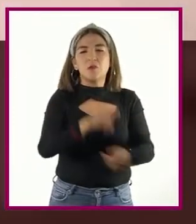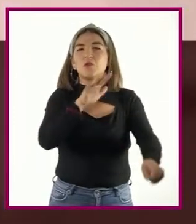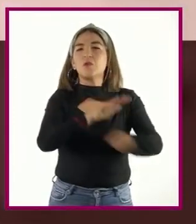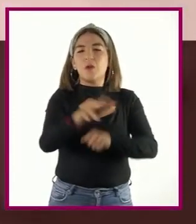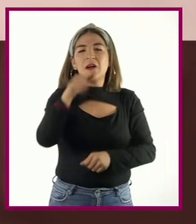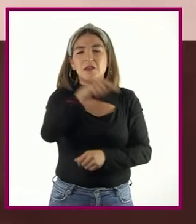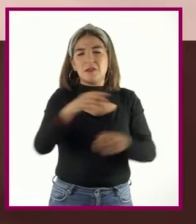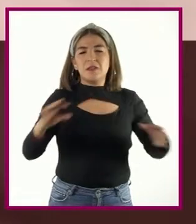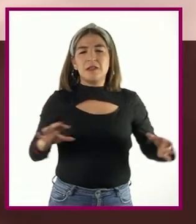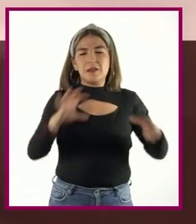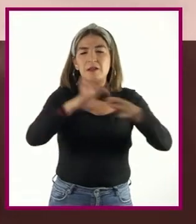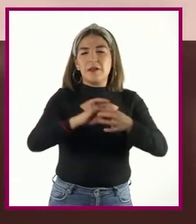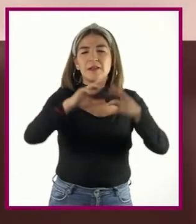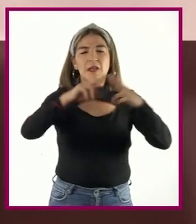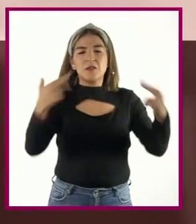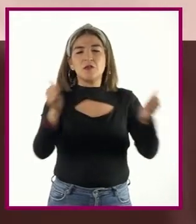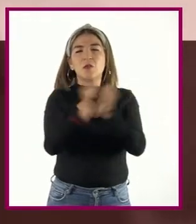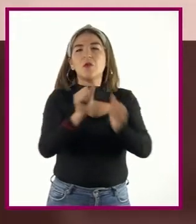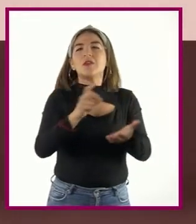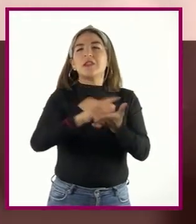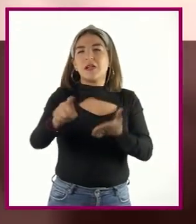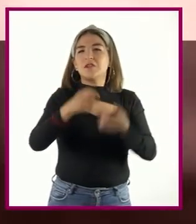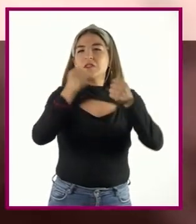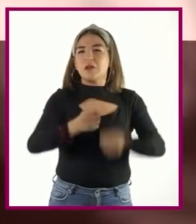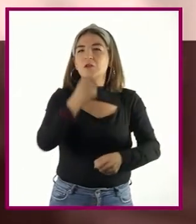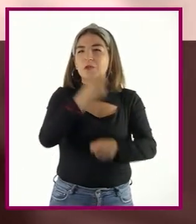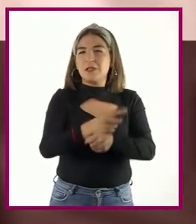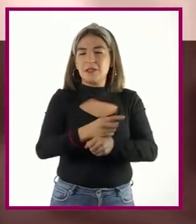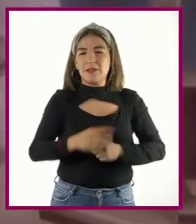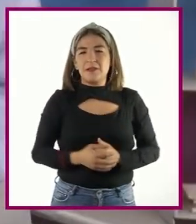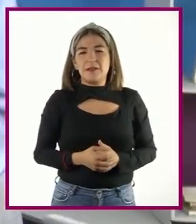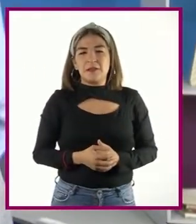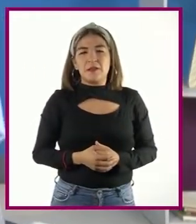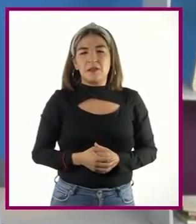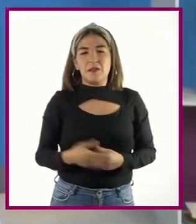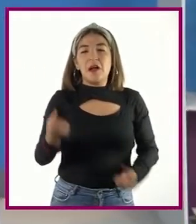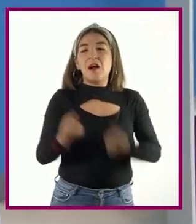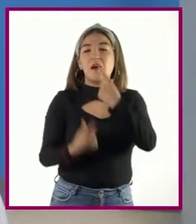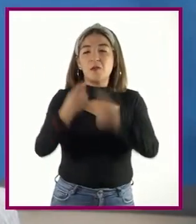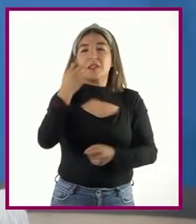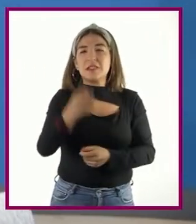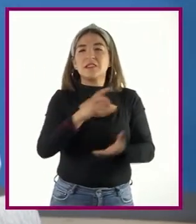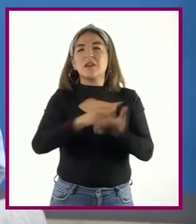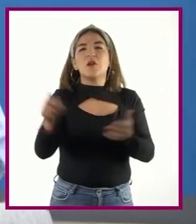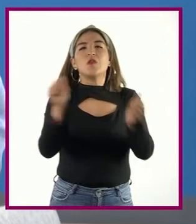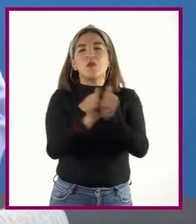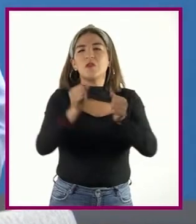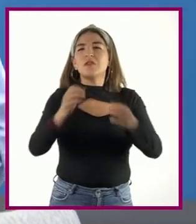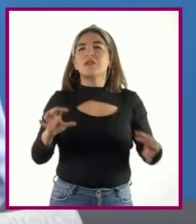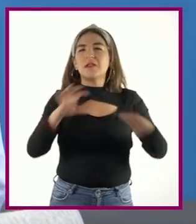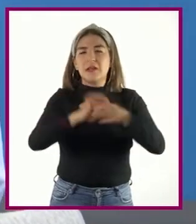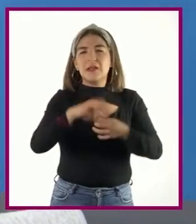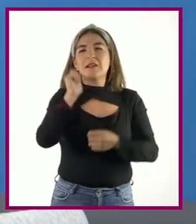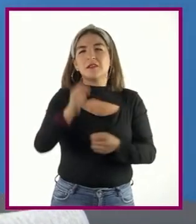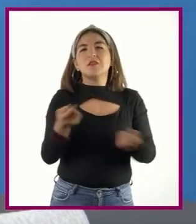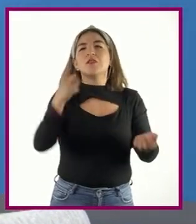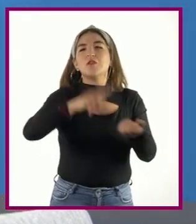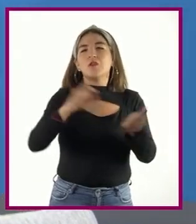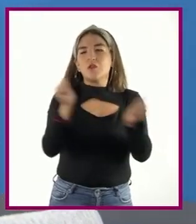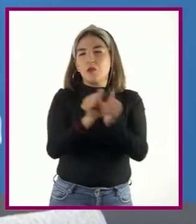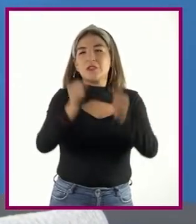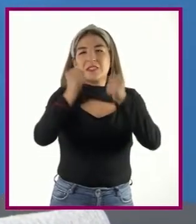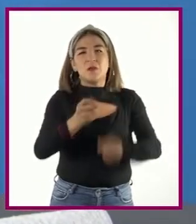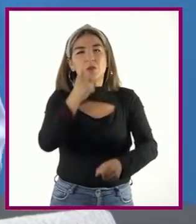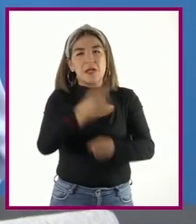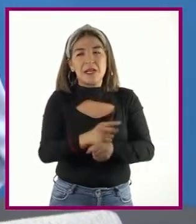¿cuáles se relacionan con el derecho a la seguridad? Algunos de estos derechos se relacionan de manera sustantiva con la